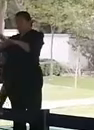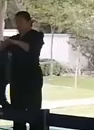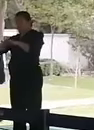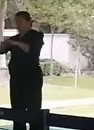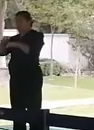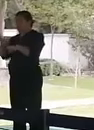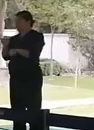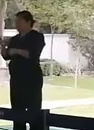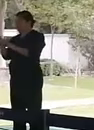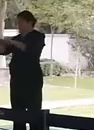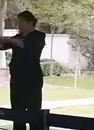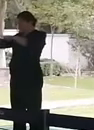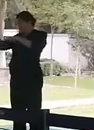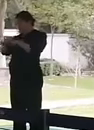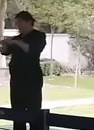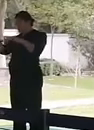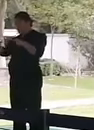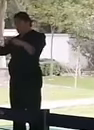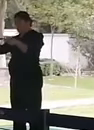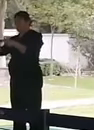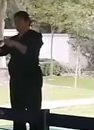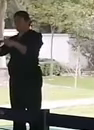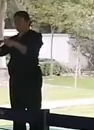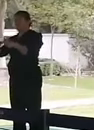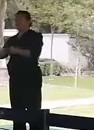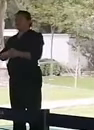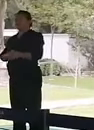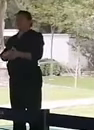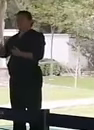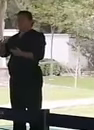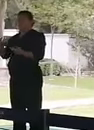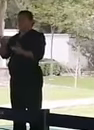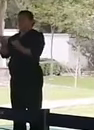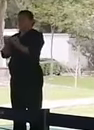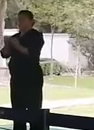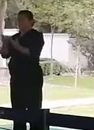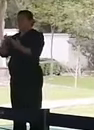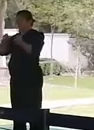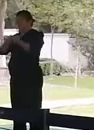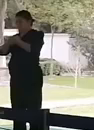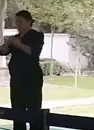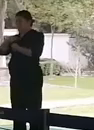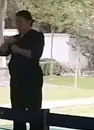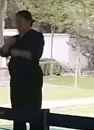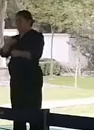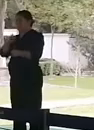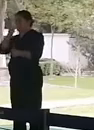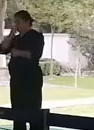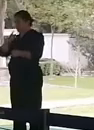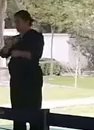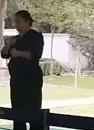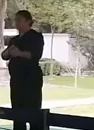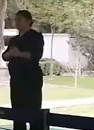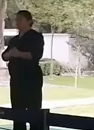equipo. Inclusive nos hacía la mención el embajador de que